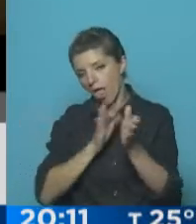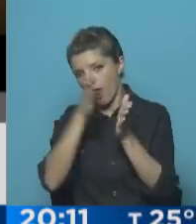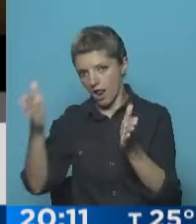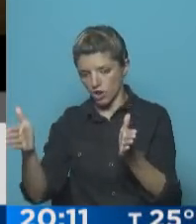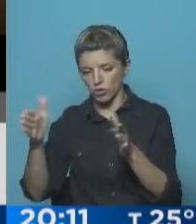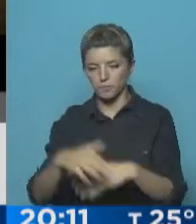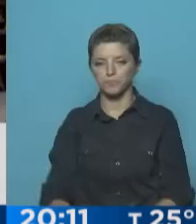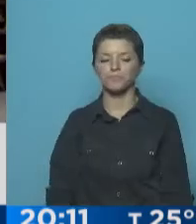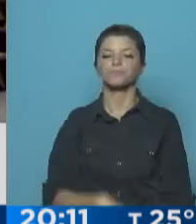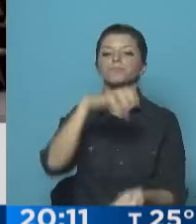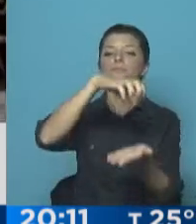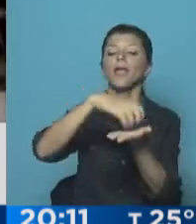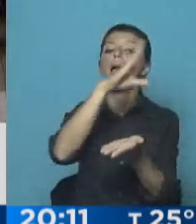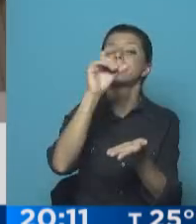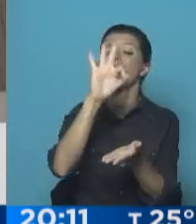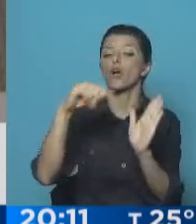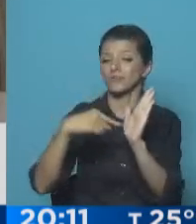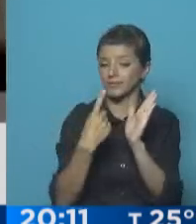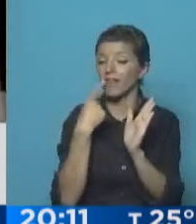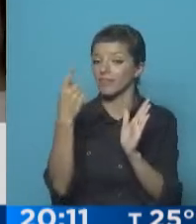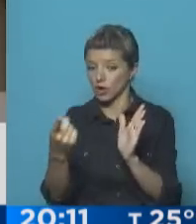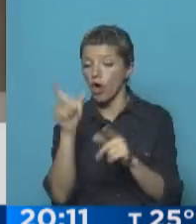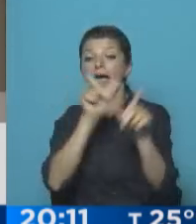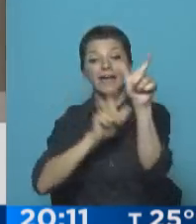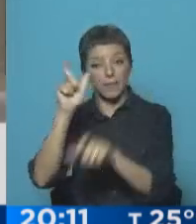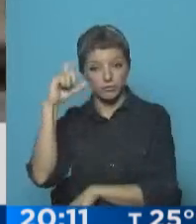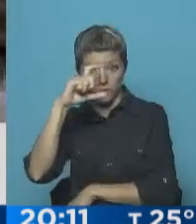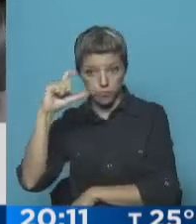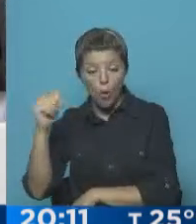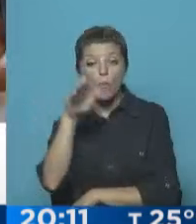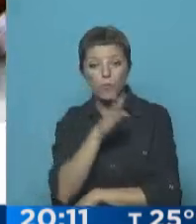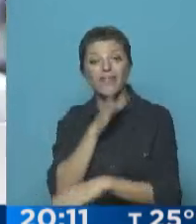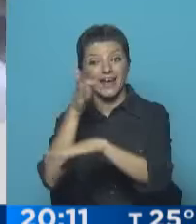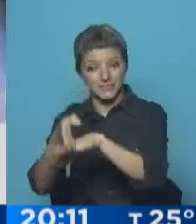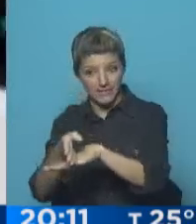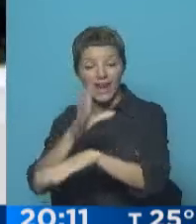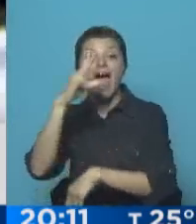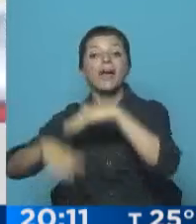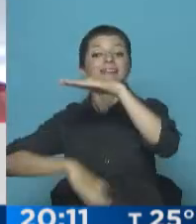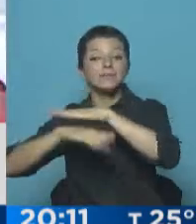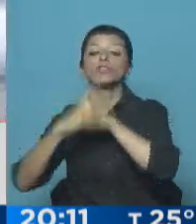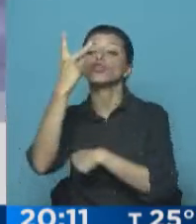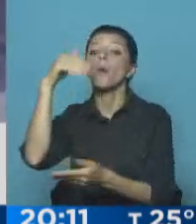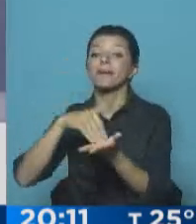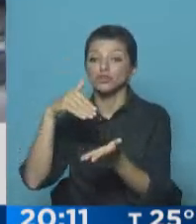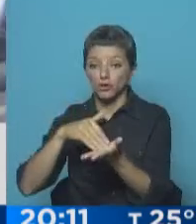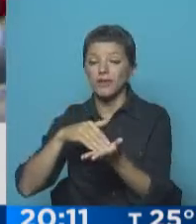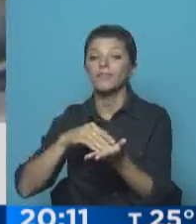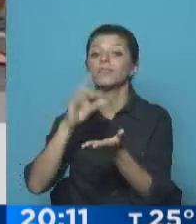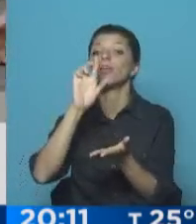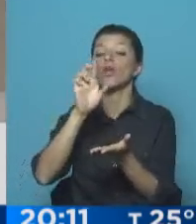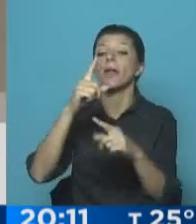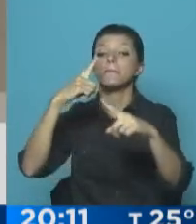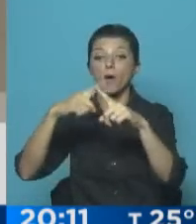Central dispuso que las personas y empresas podrán acceder al mercado local de cambios por hasta 2 millones de dólares mensuales,